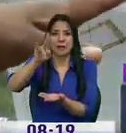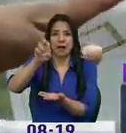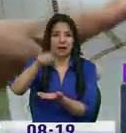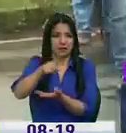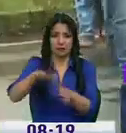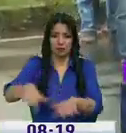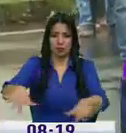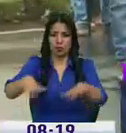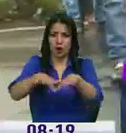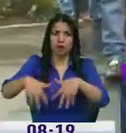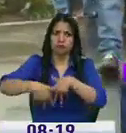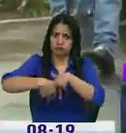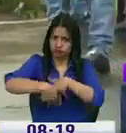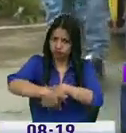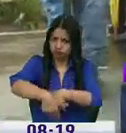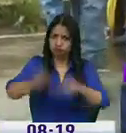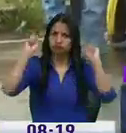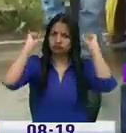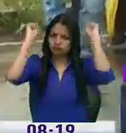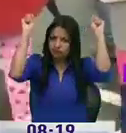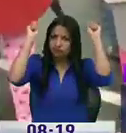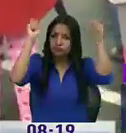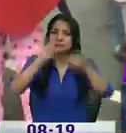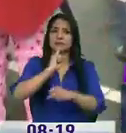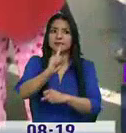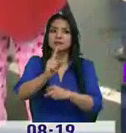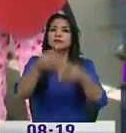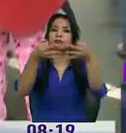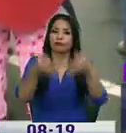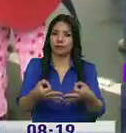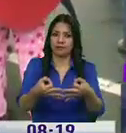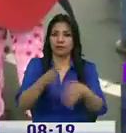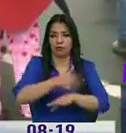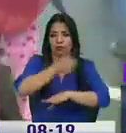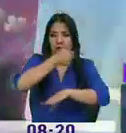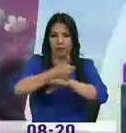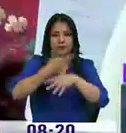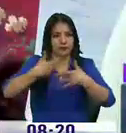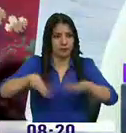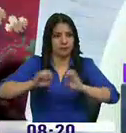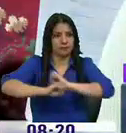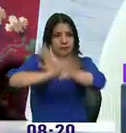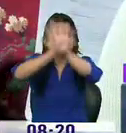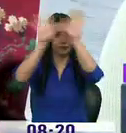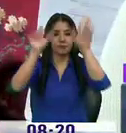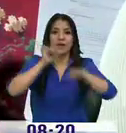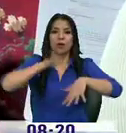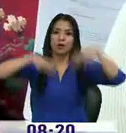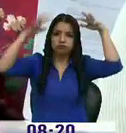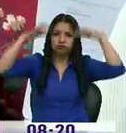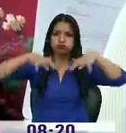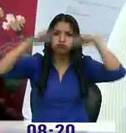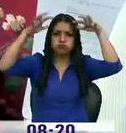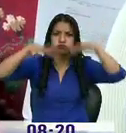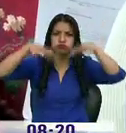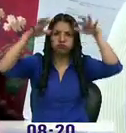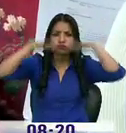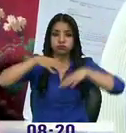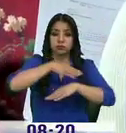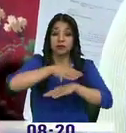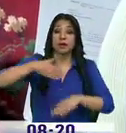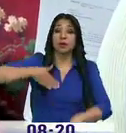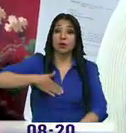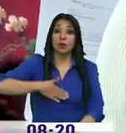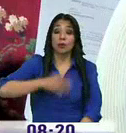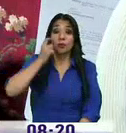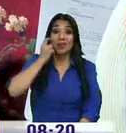derrumbe, han salido a protestar para dejar claro lo que ya confirmó la autoridad competente. Todo por el agua lluvia que viene desde la Simón